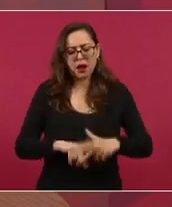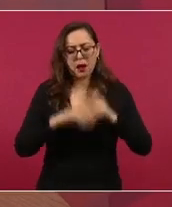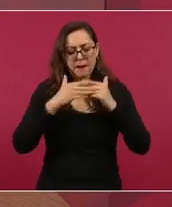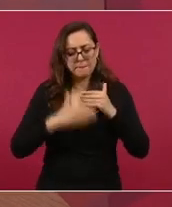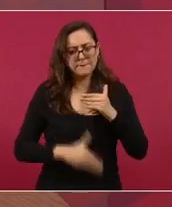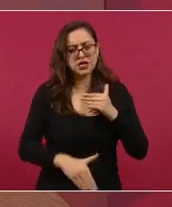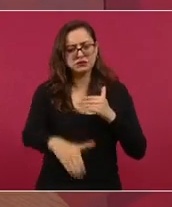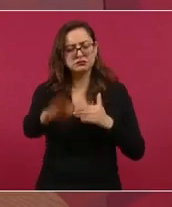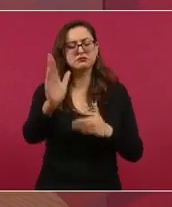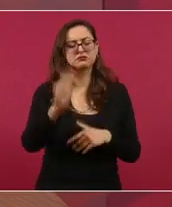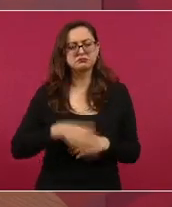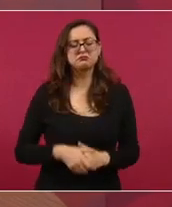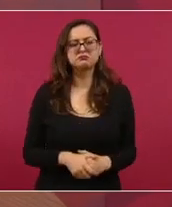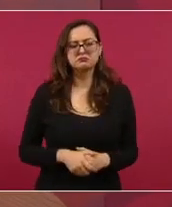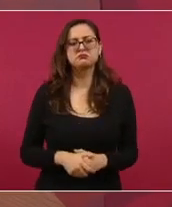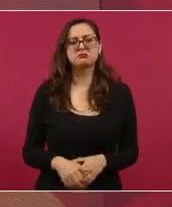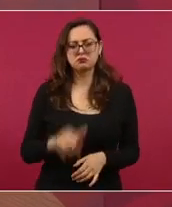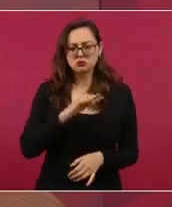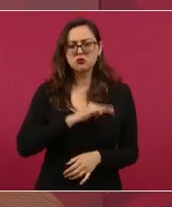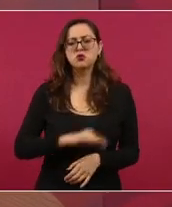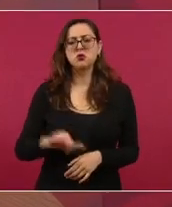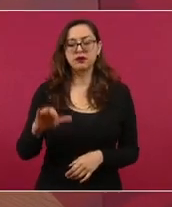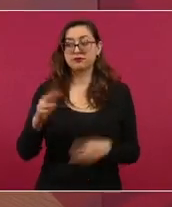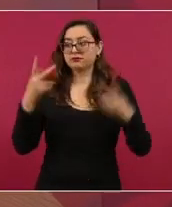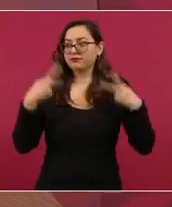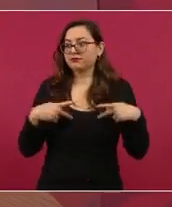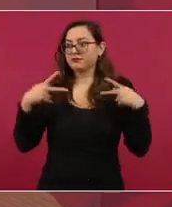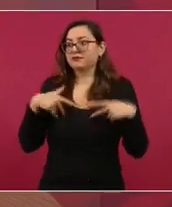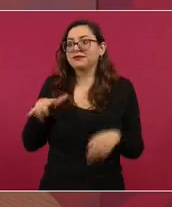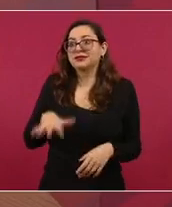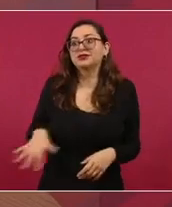porque la gente quiere eso